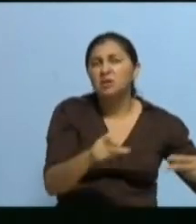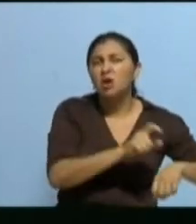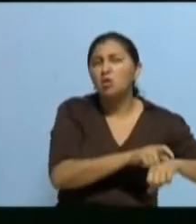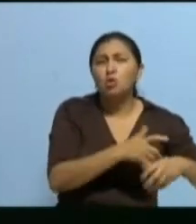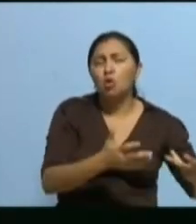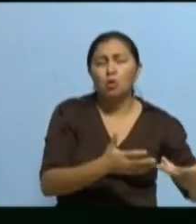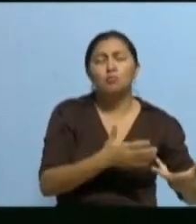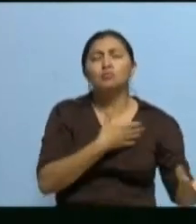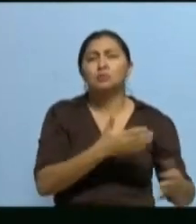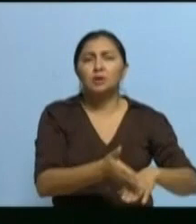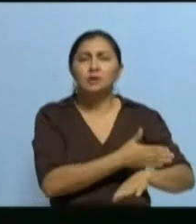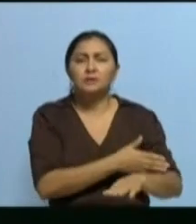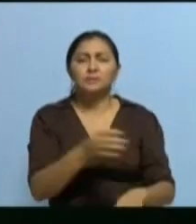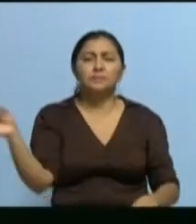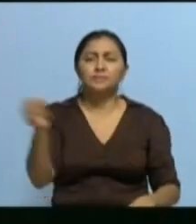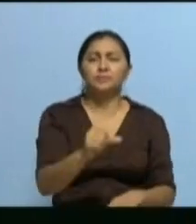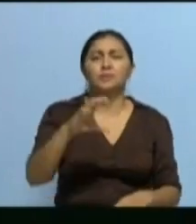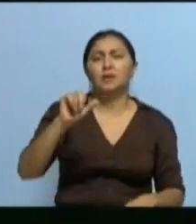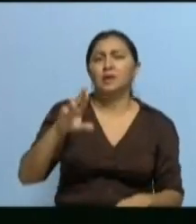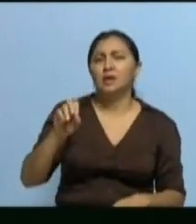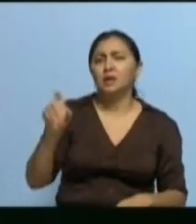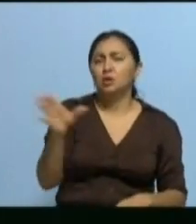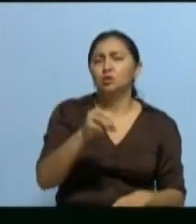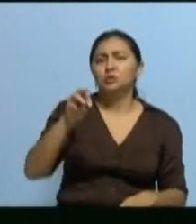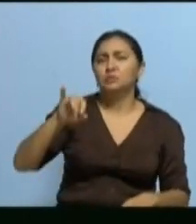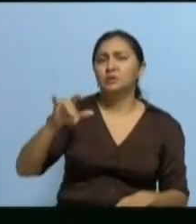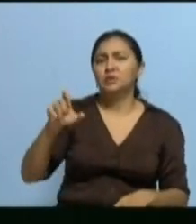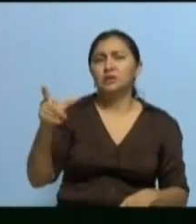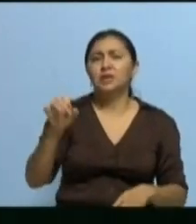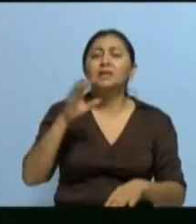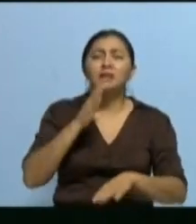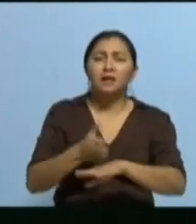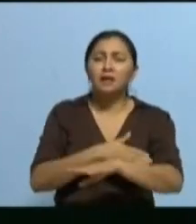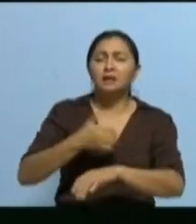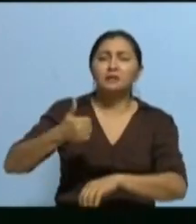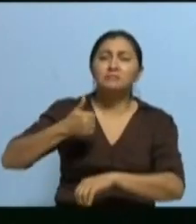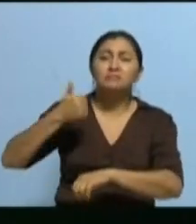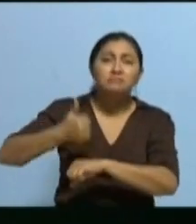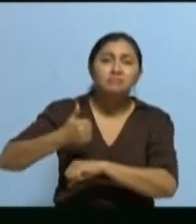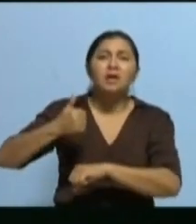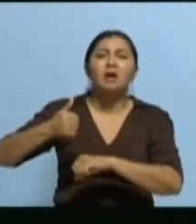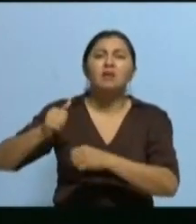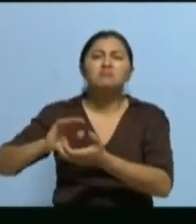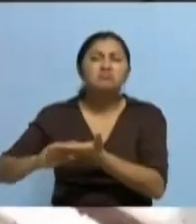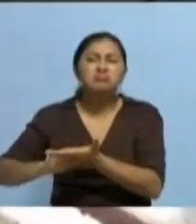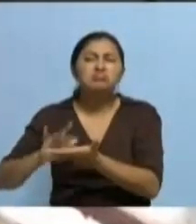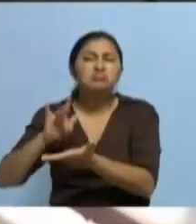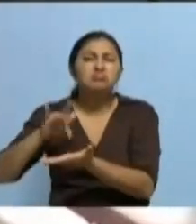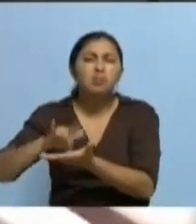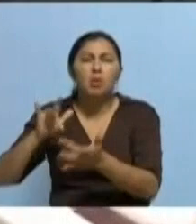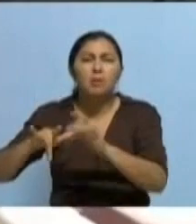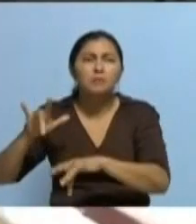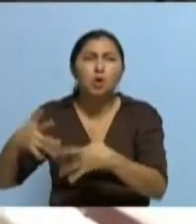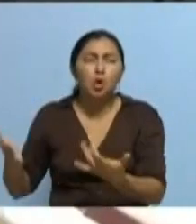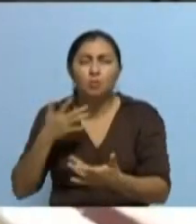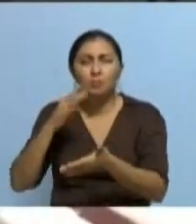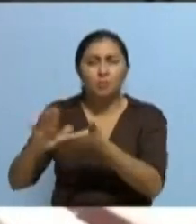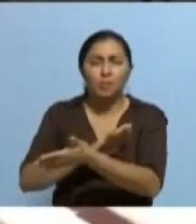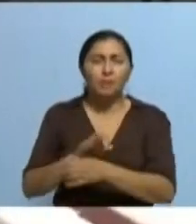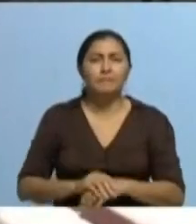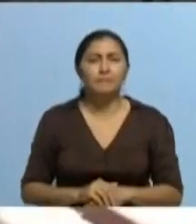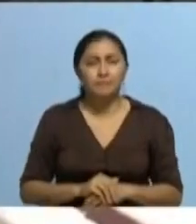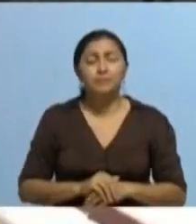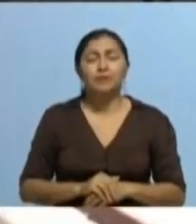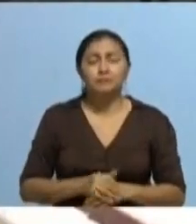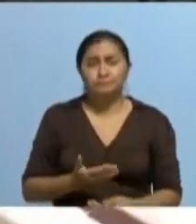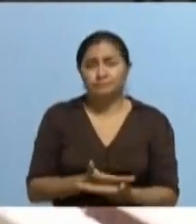Hablamos con Carlos Miguel Bonilla, director de Asuntos Locales y Participación, y esto fue lo que nos dijo. Donde estamos convocando a